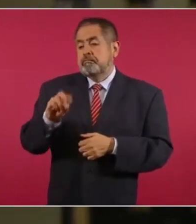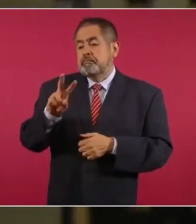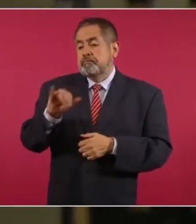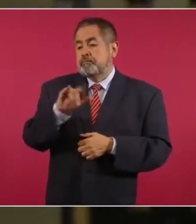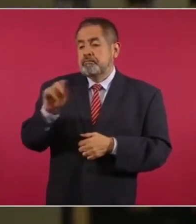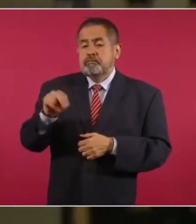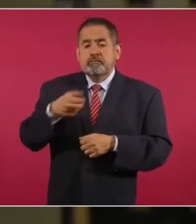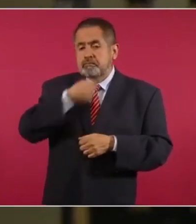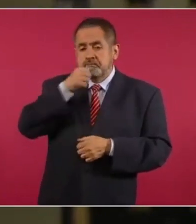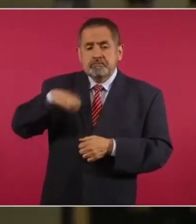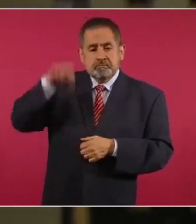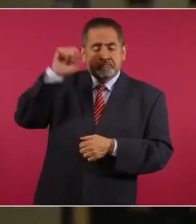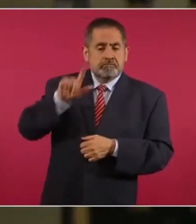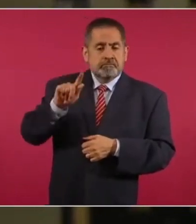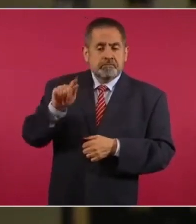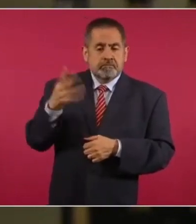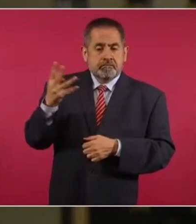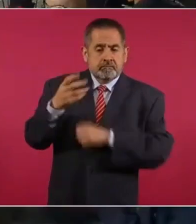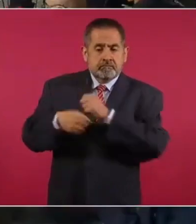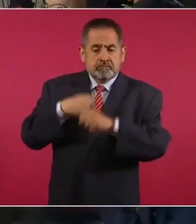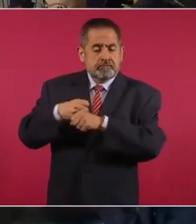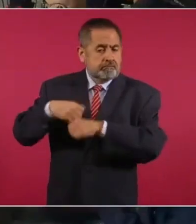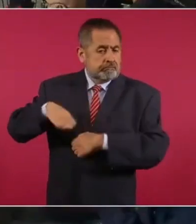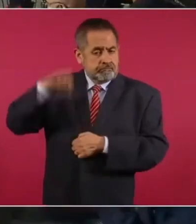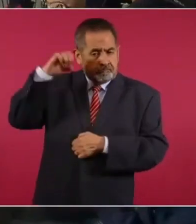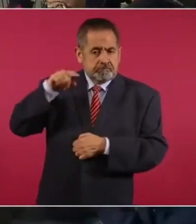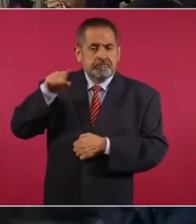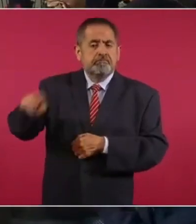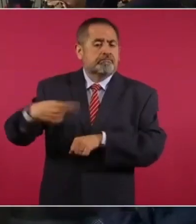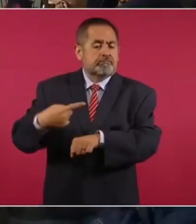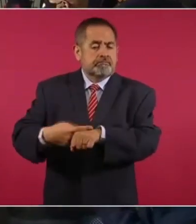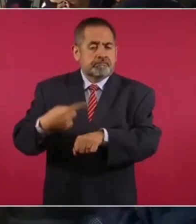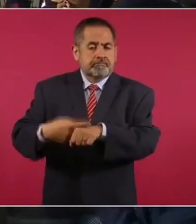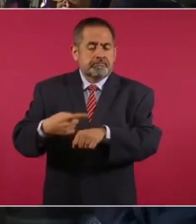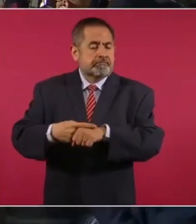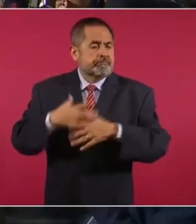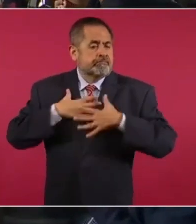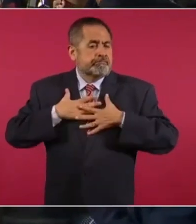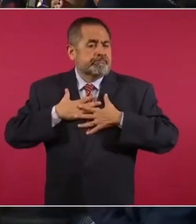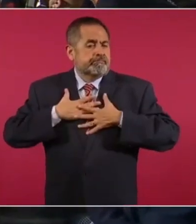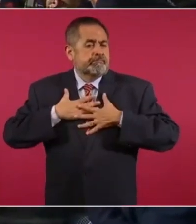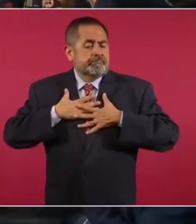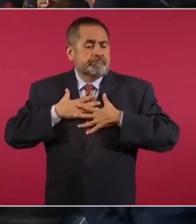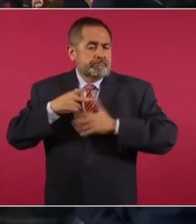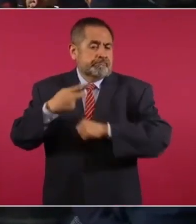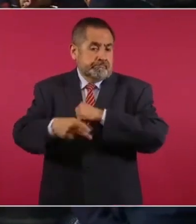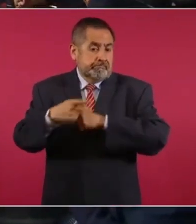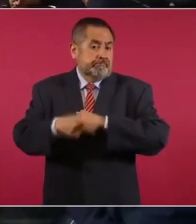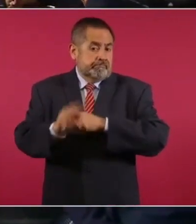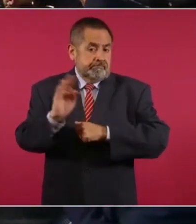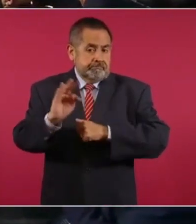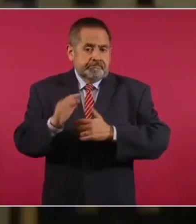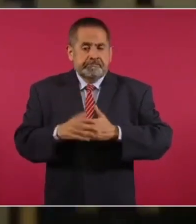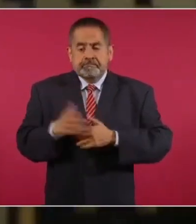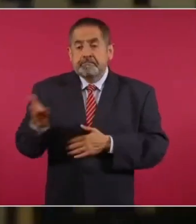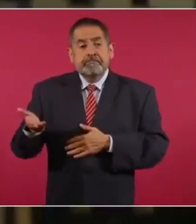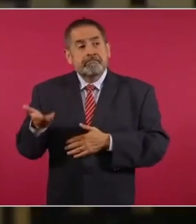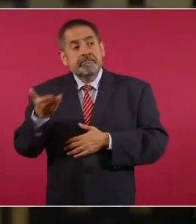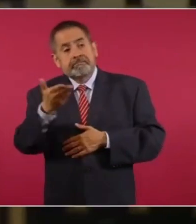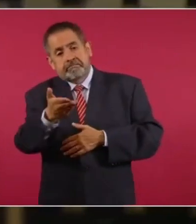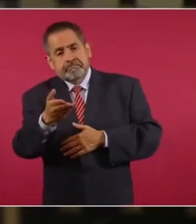es un adulto mayor de 74 años de edad y sufre de una enfermedad pulmonar riesgosa. Esta